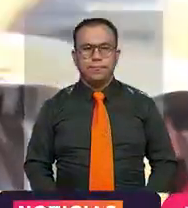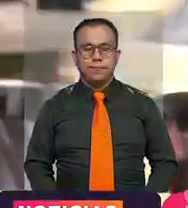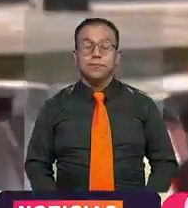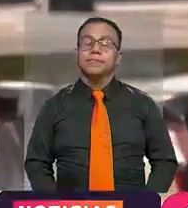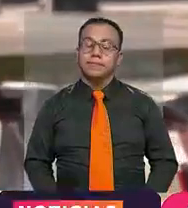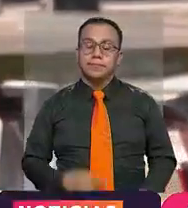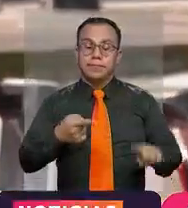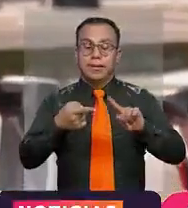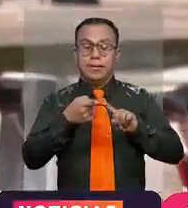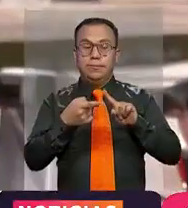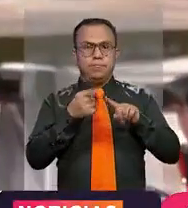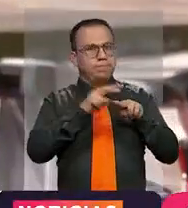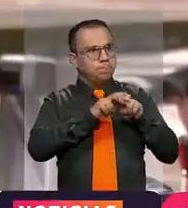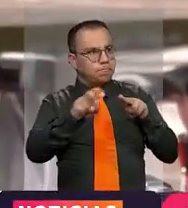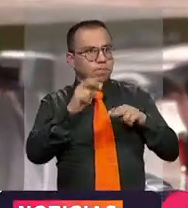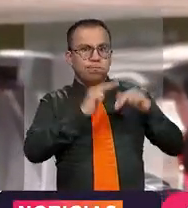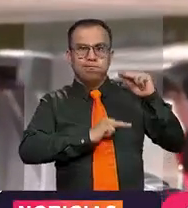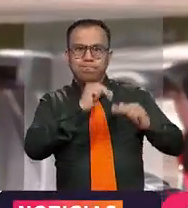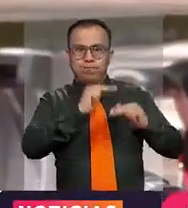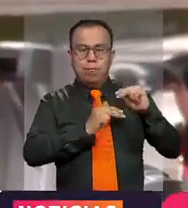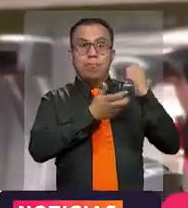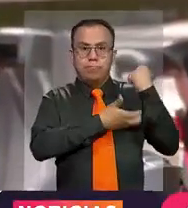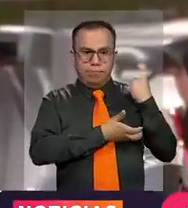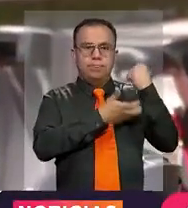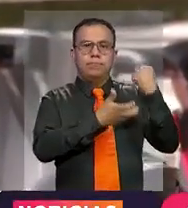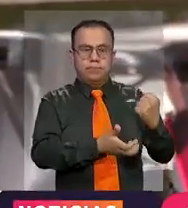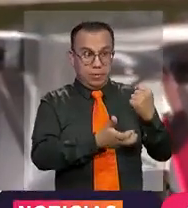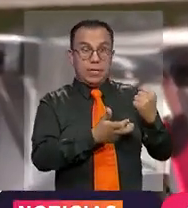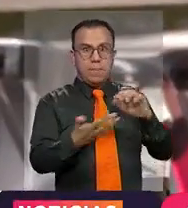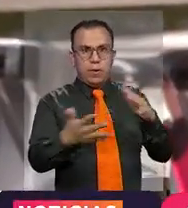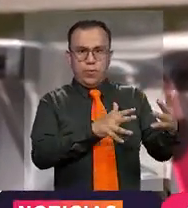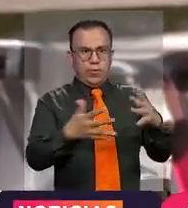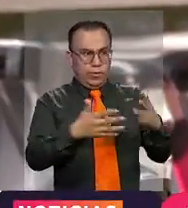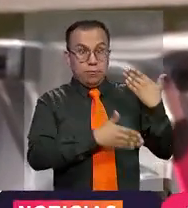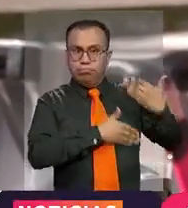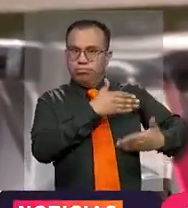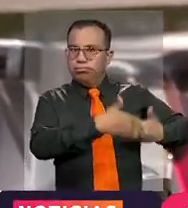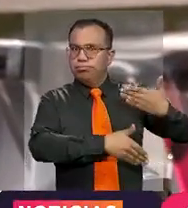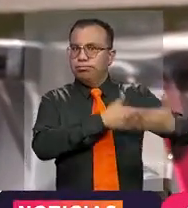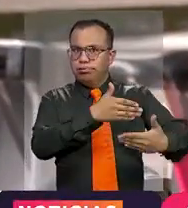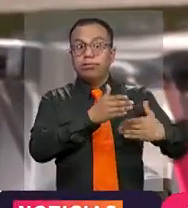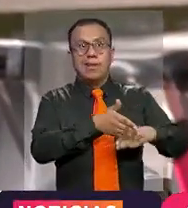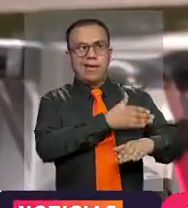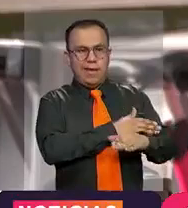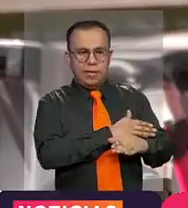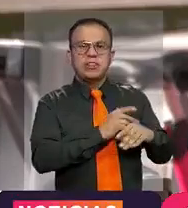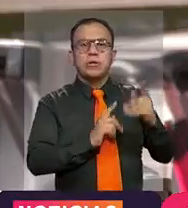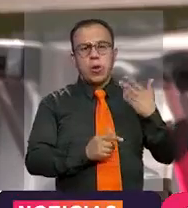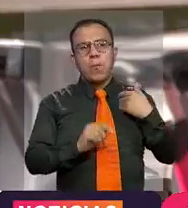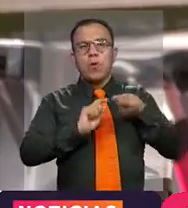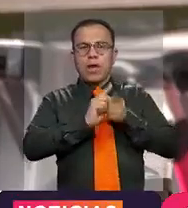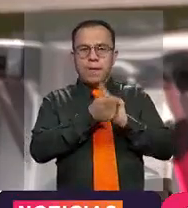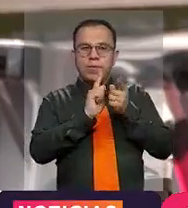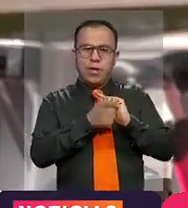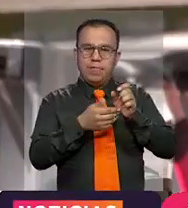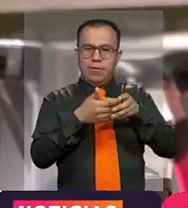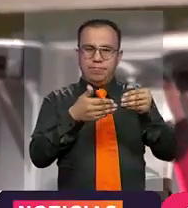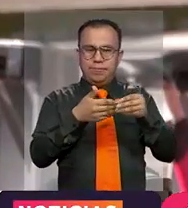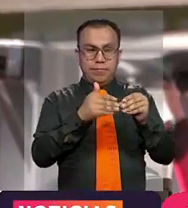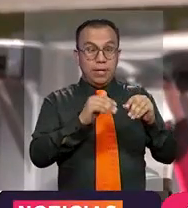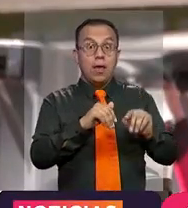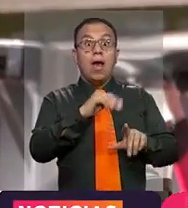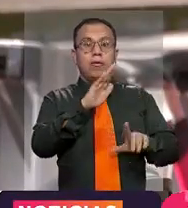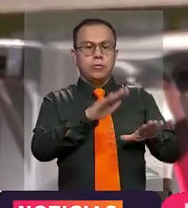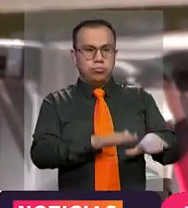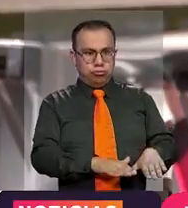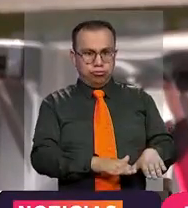La primera línea del metro se está construyendo con la plata que se estimó, va avanzando bien. Obviamente, como hay fluctuaciones del dólar, a veces el